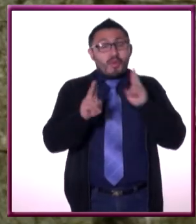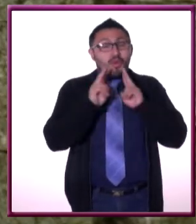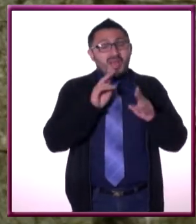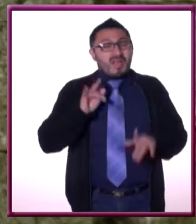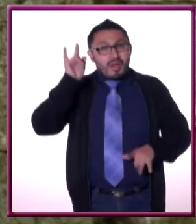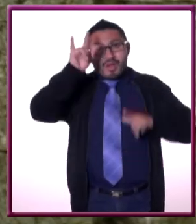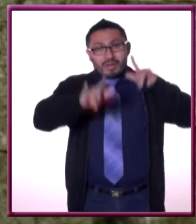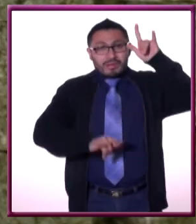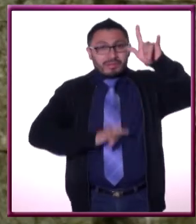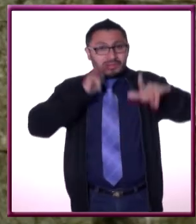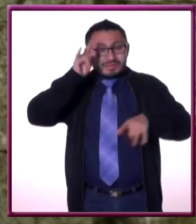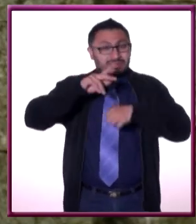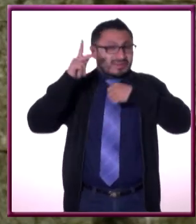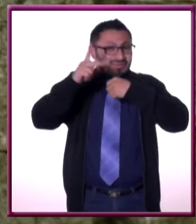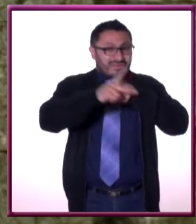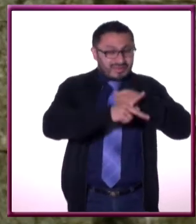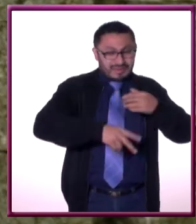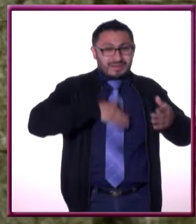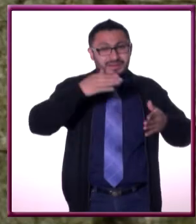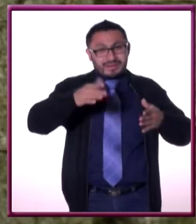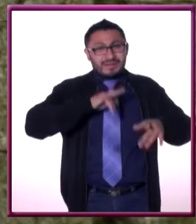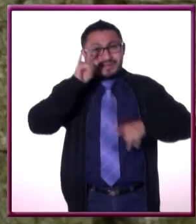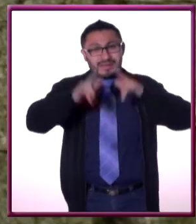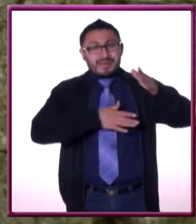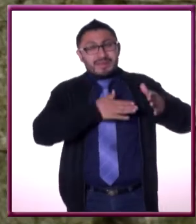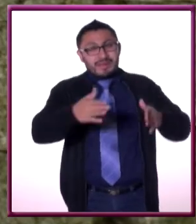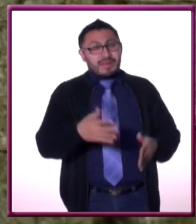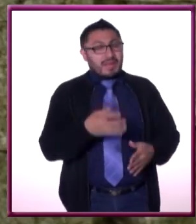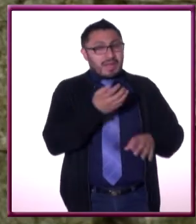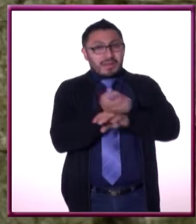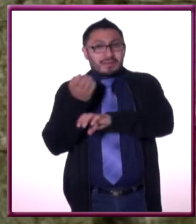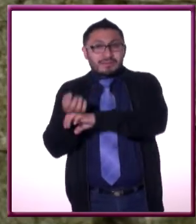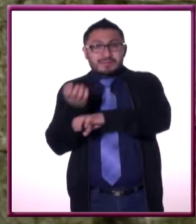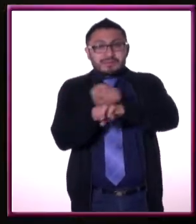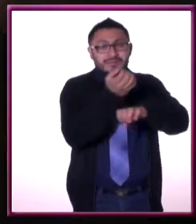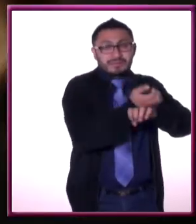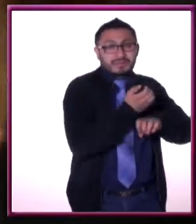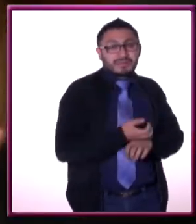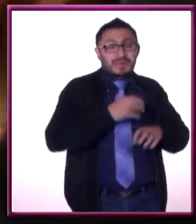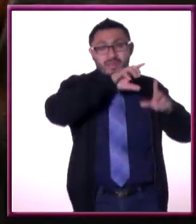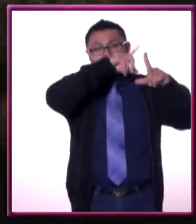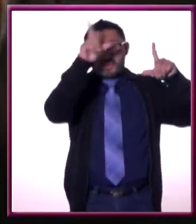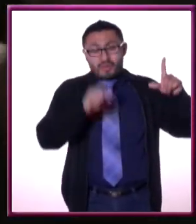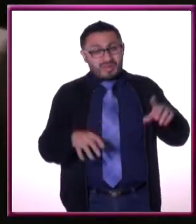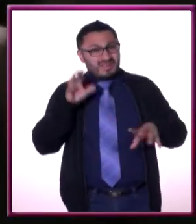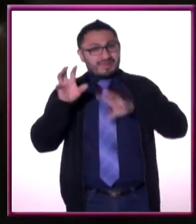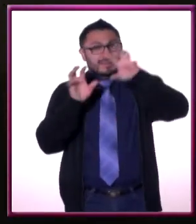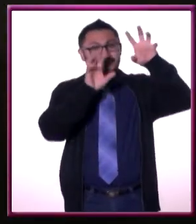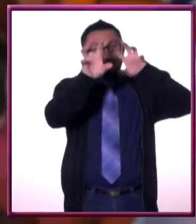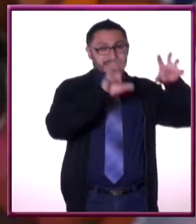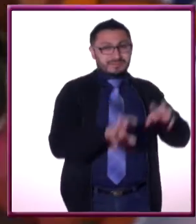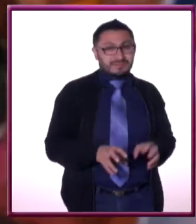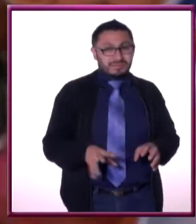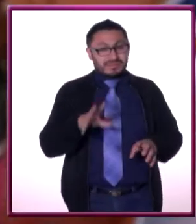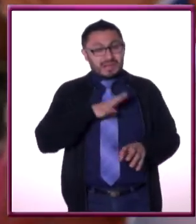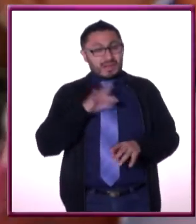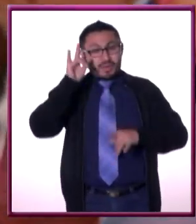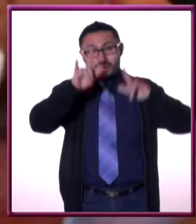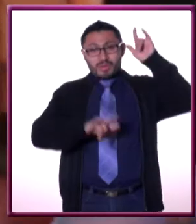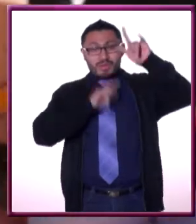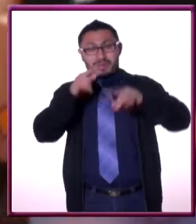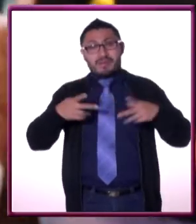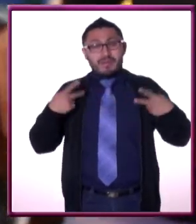ferias gastronómicas, ¿no? Entonces, Ujú. en muchos estados y en muchas comunidades hay como estas ferias donde la gente va y